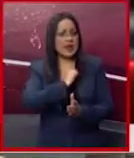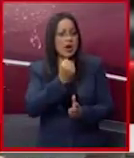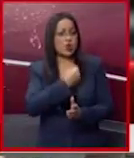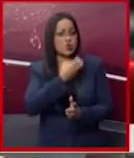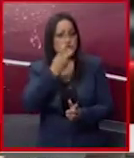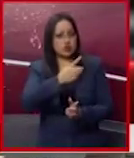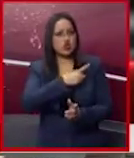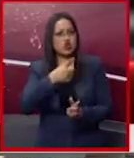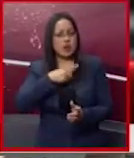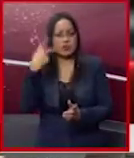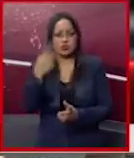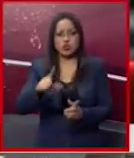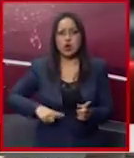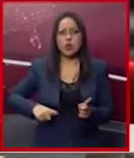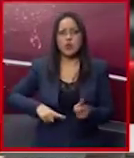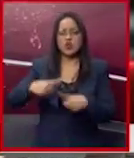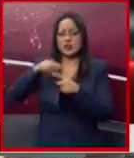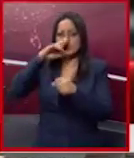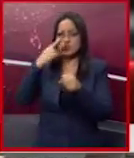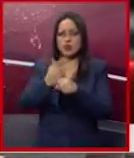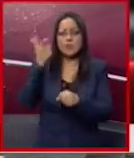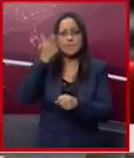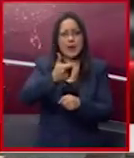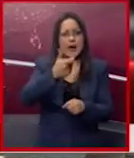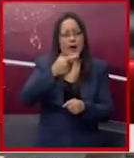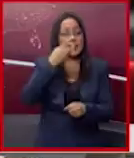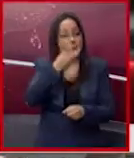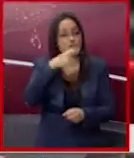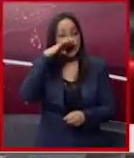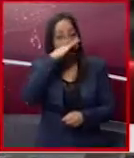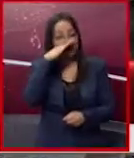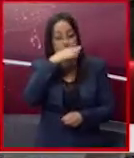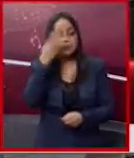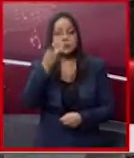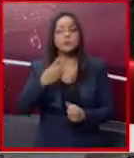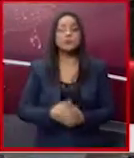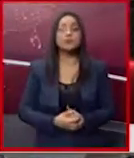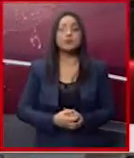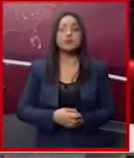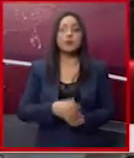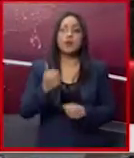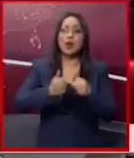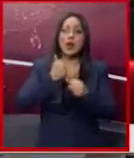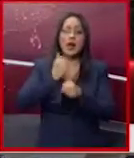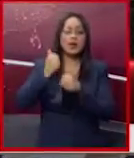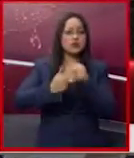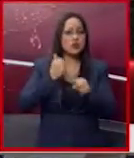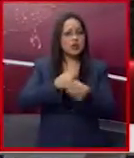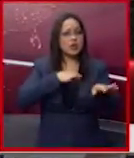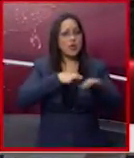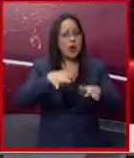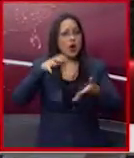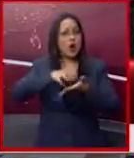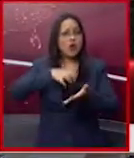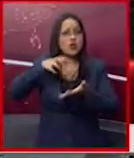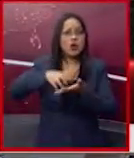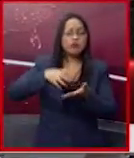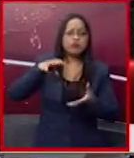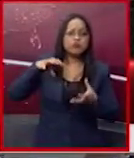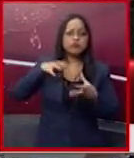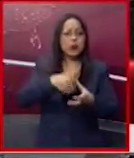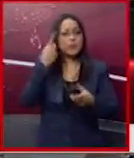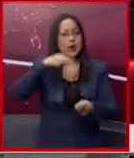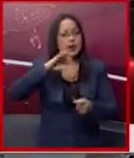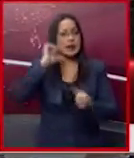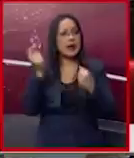gratuita. Miles de familias mexicanas pierden su patrimonio, décadas de trabajos y ahorros. Para hacer frente a